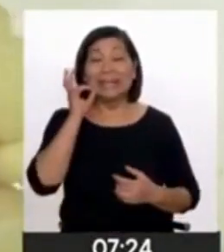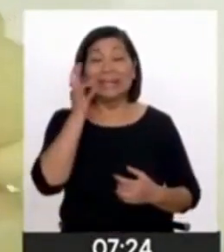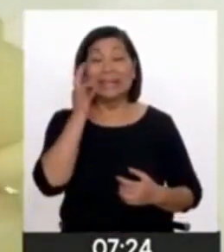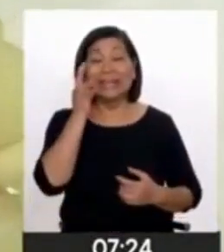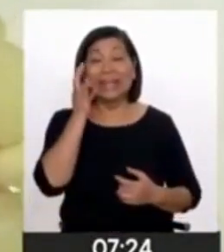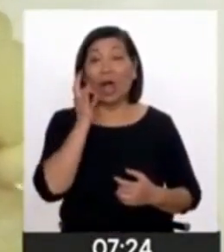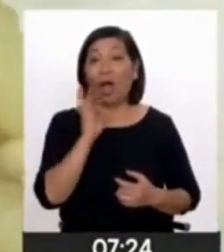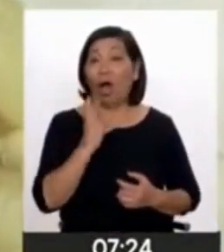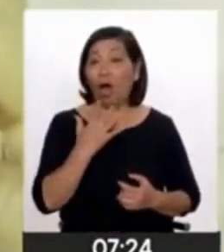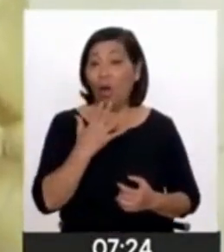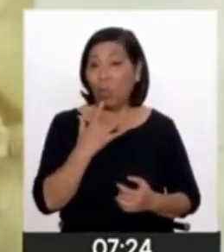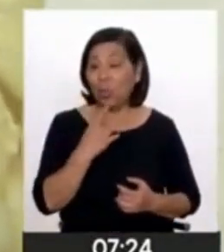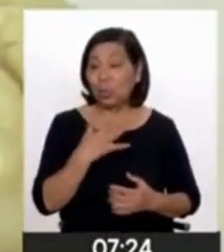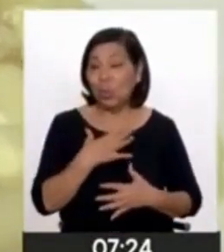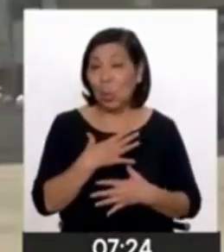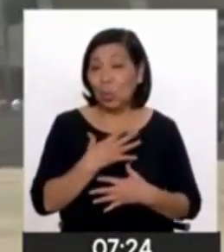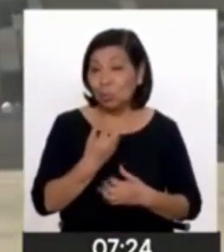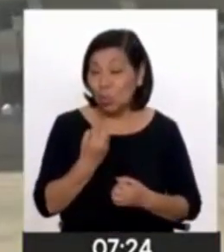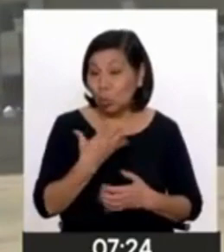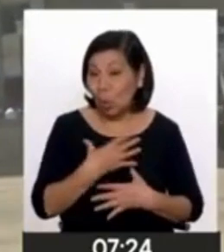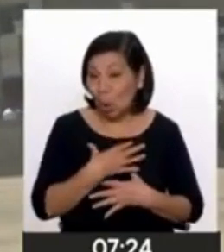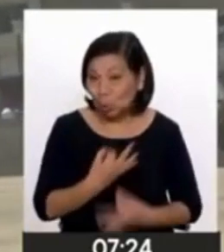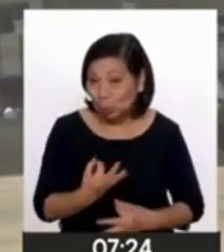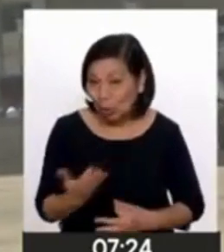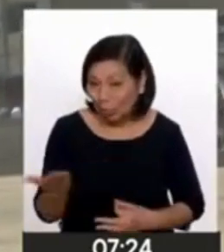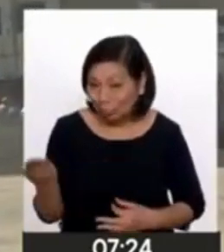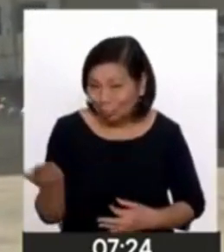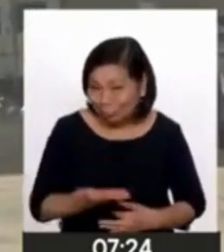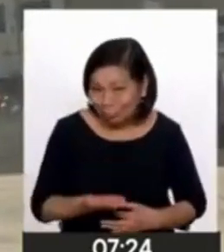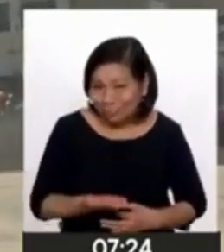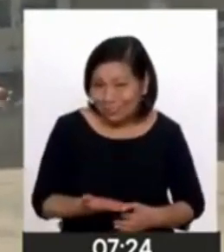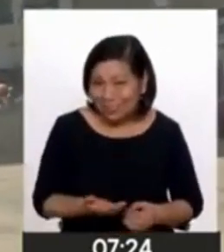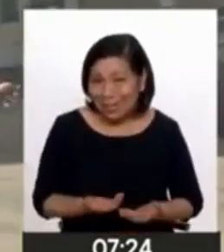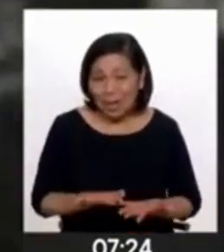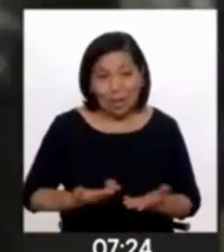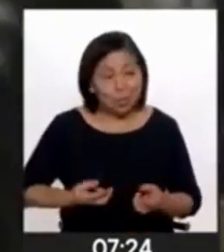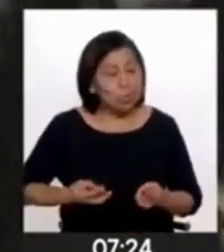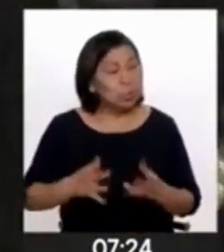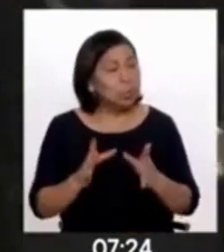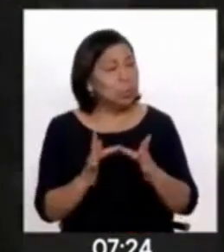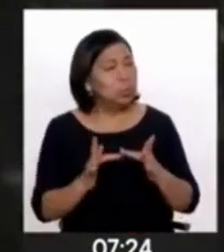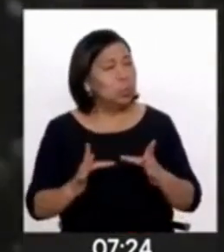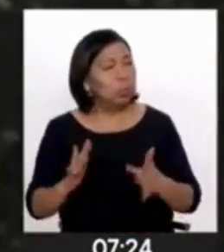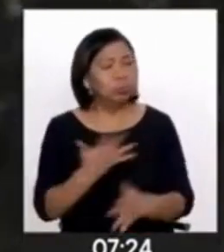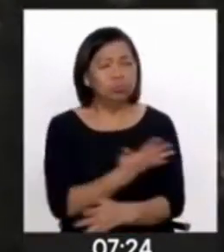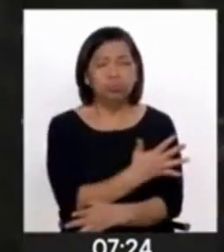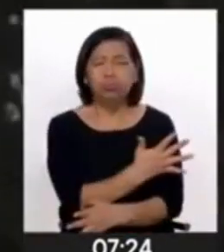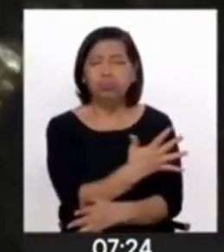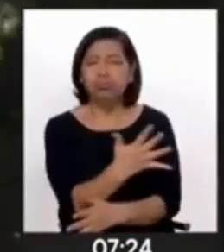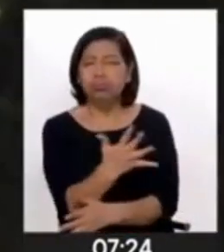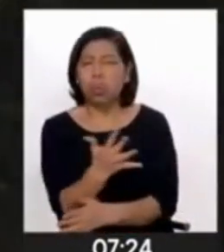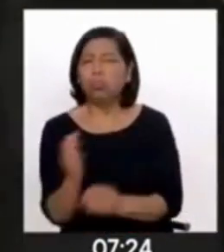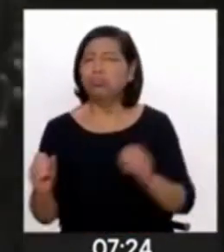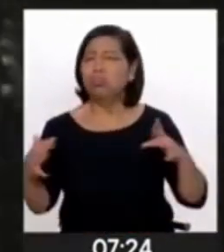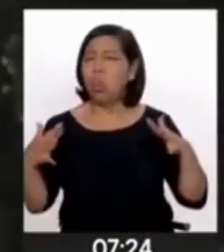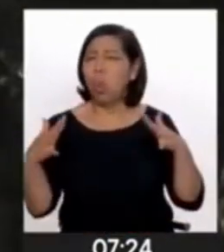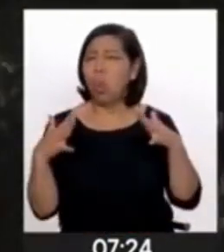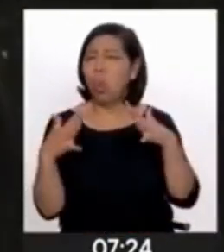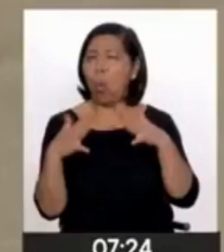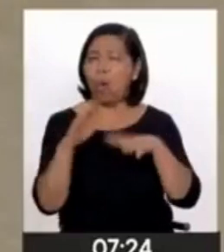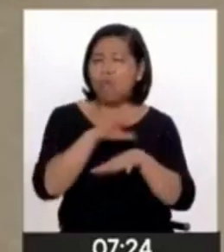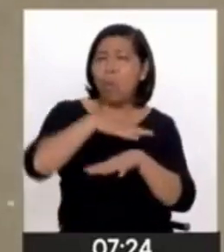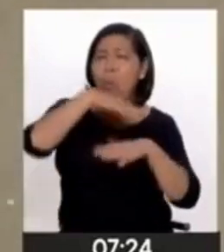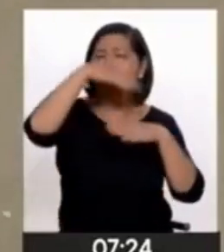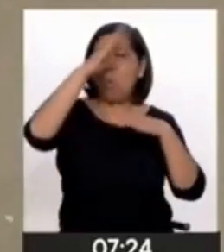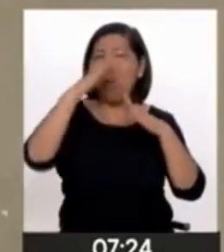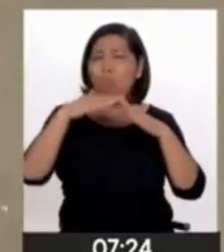color y sabor de Perú, mucho gusto, llegó a Tacna Heroica, tierra de desiertos, valles fértiles, volcanes,